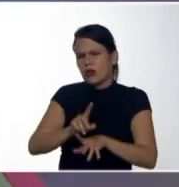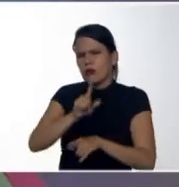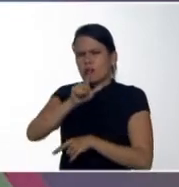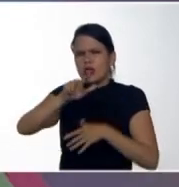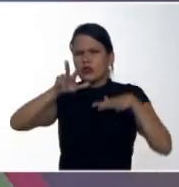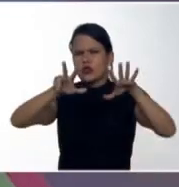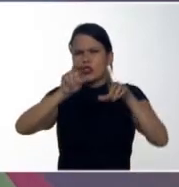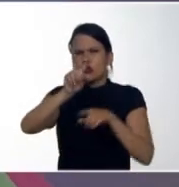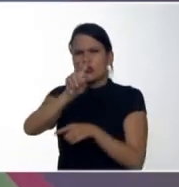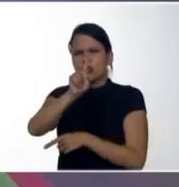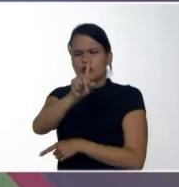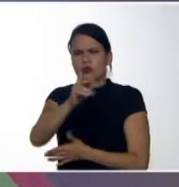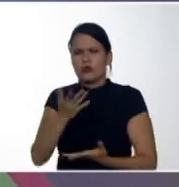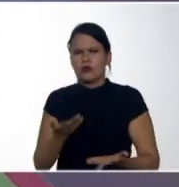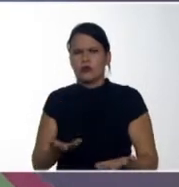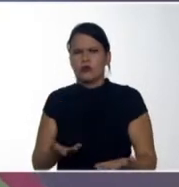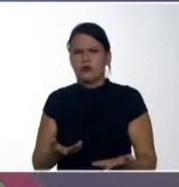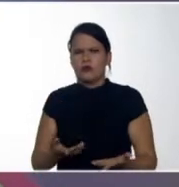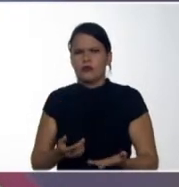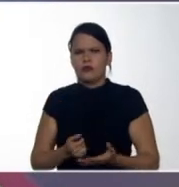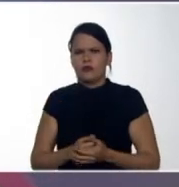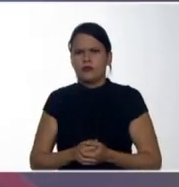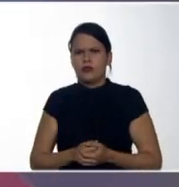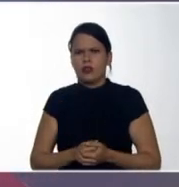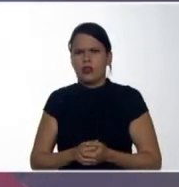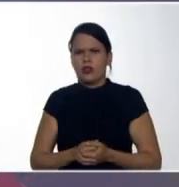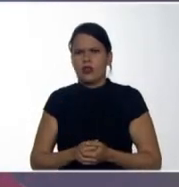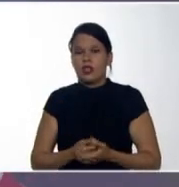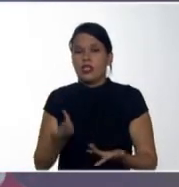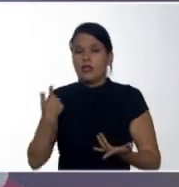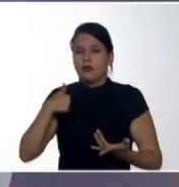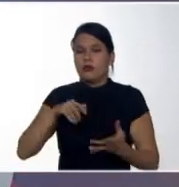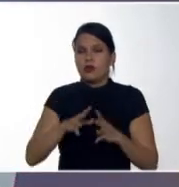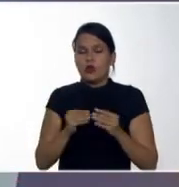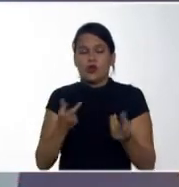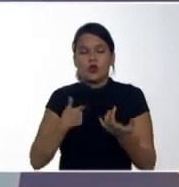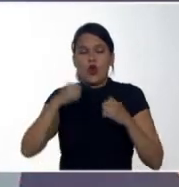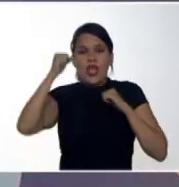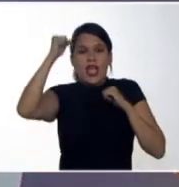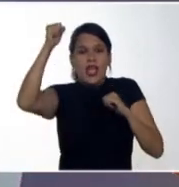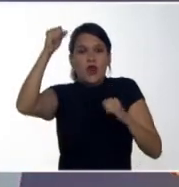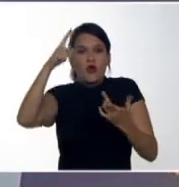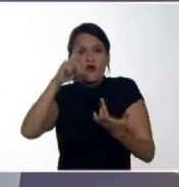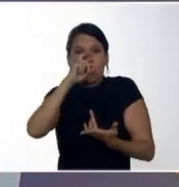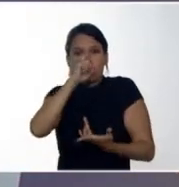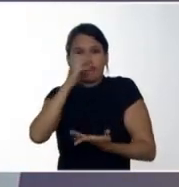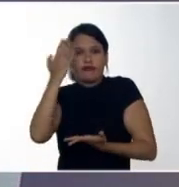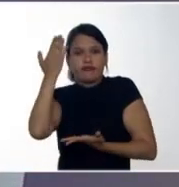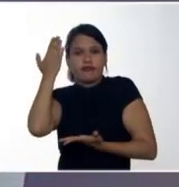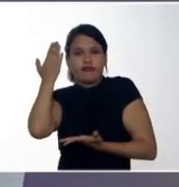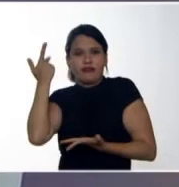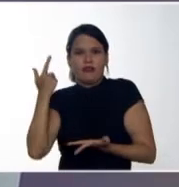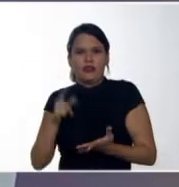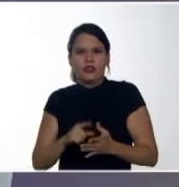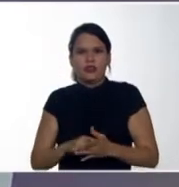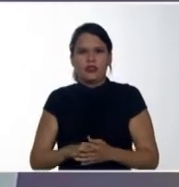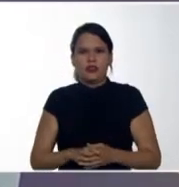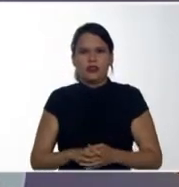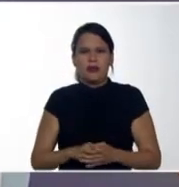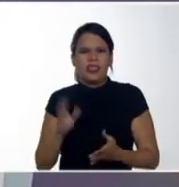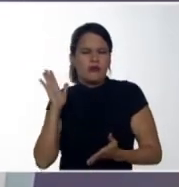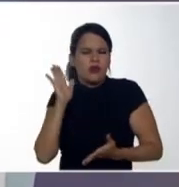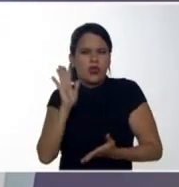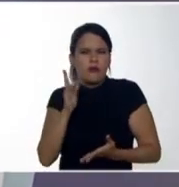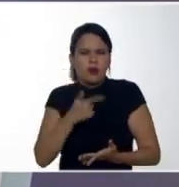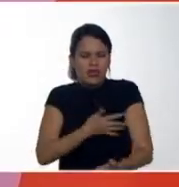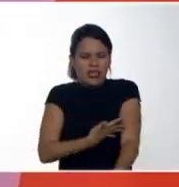Somos descendientes de todos esos héroes y heroínas de la patria. Así es, totalmente. Es decir, que por